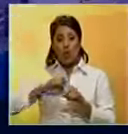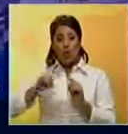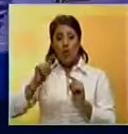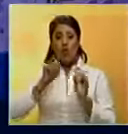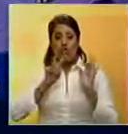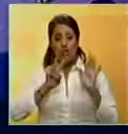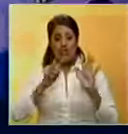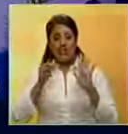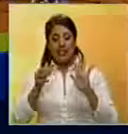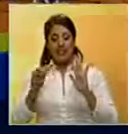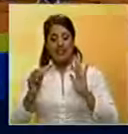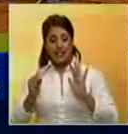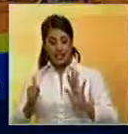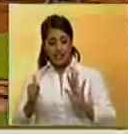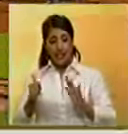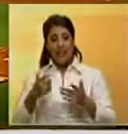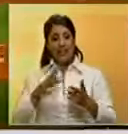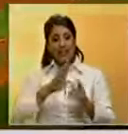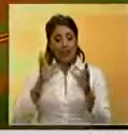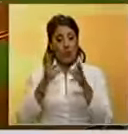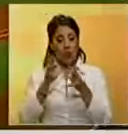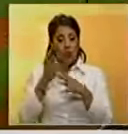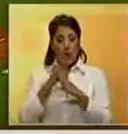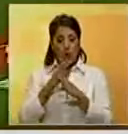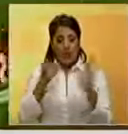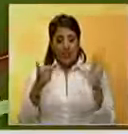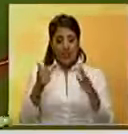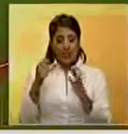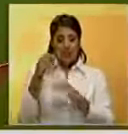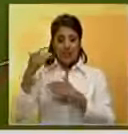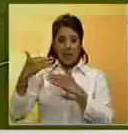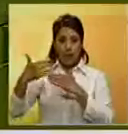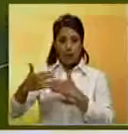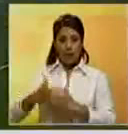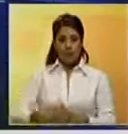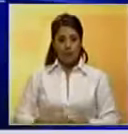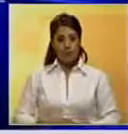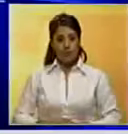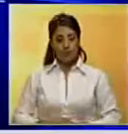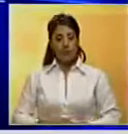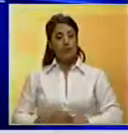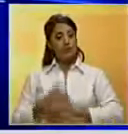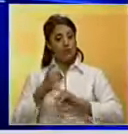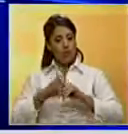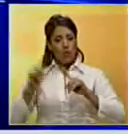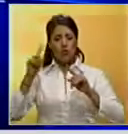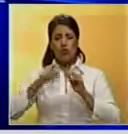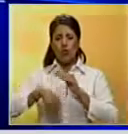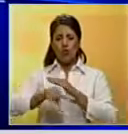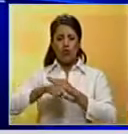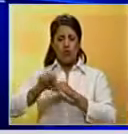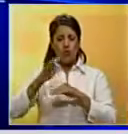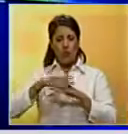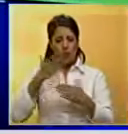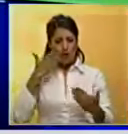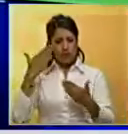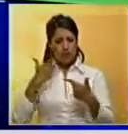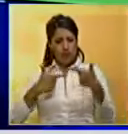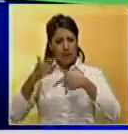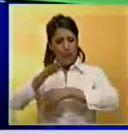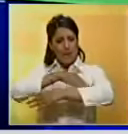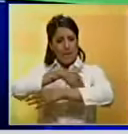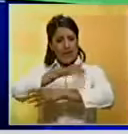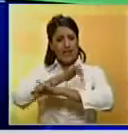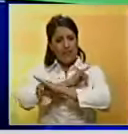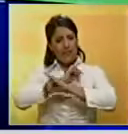de 256 con los felinos, equipo con el que jugó 6 temporadas. Cambiamos al fútbol porque el Sevilla se medirá al Barcelona en